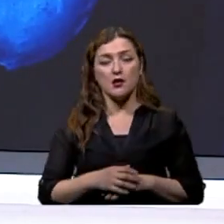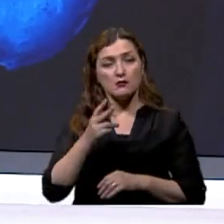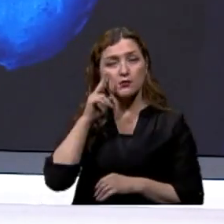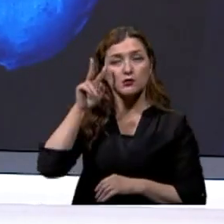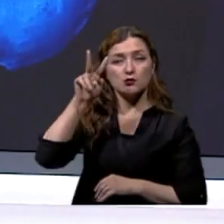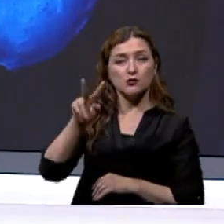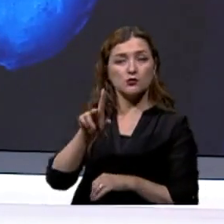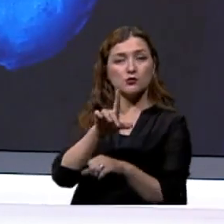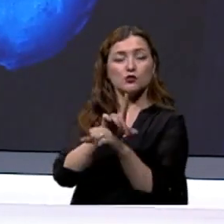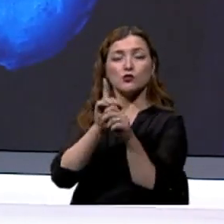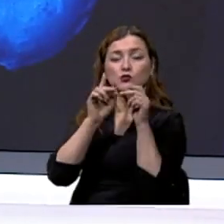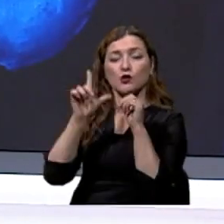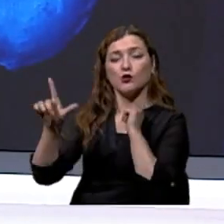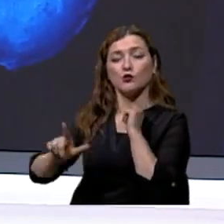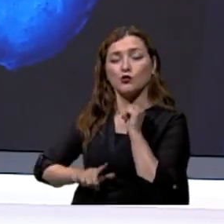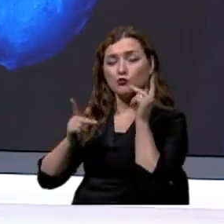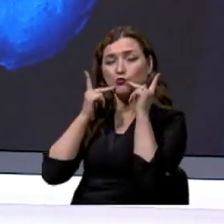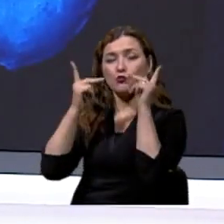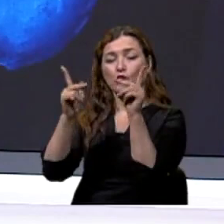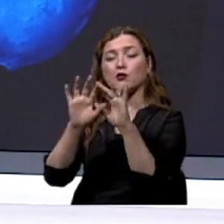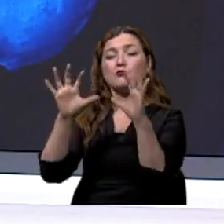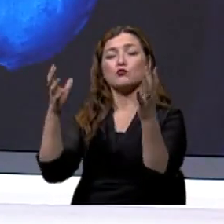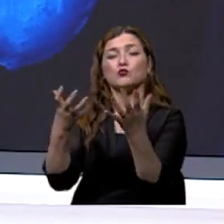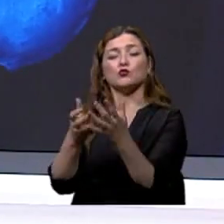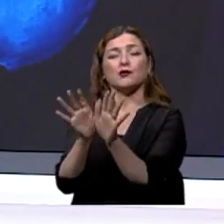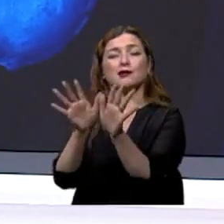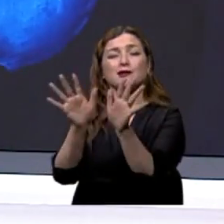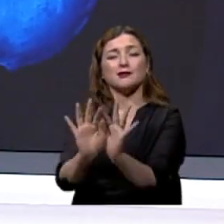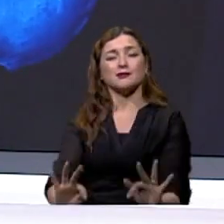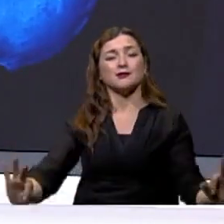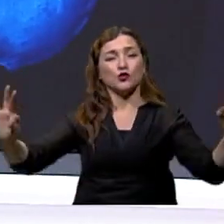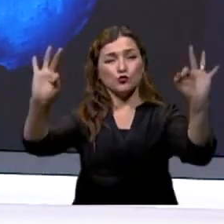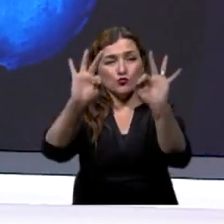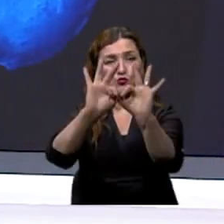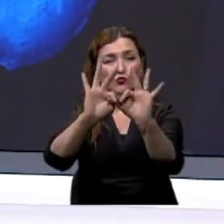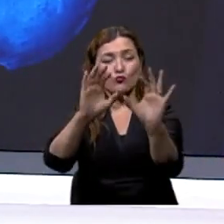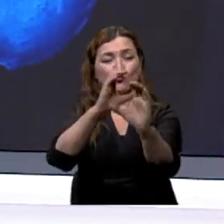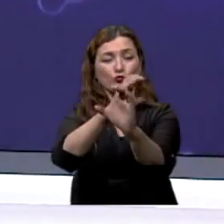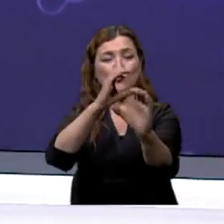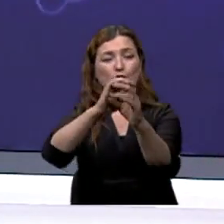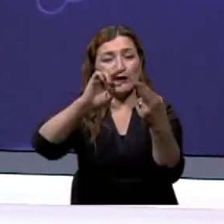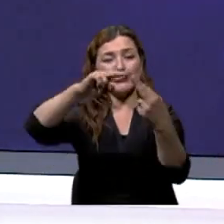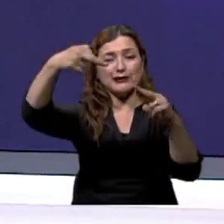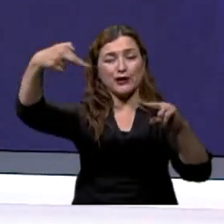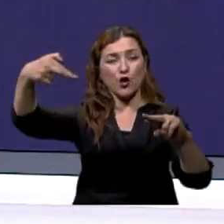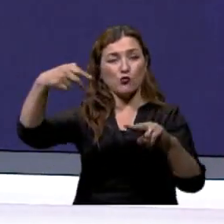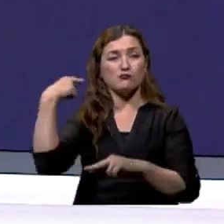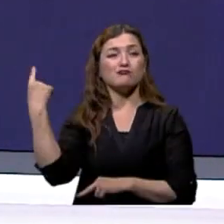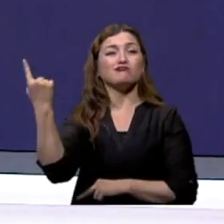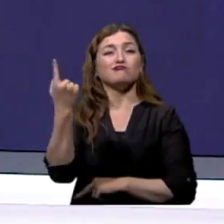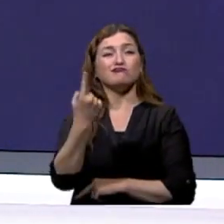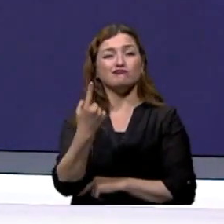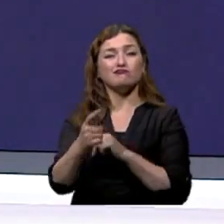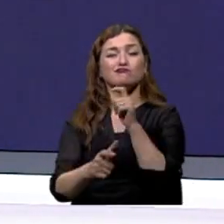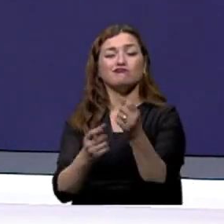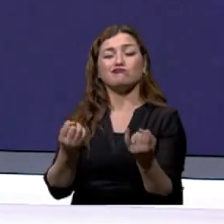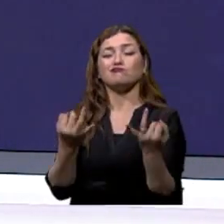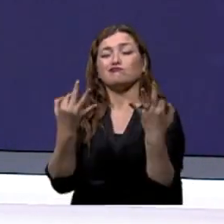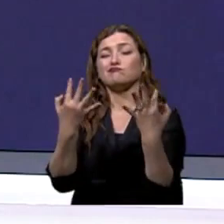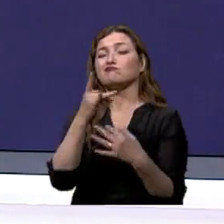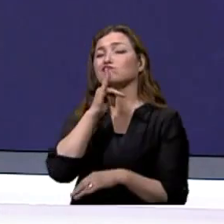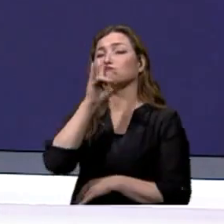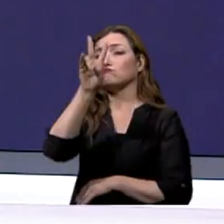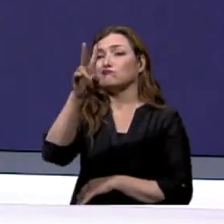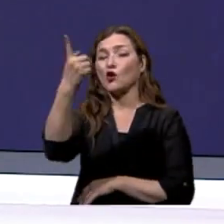la salud pública y global son extremadamente importantes. Se estima en la región que más o menos 2 millones de personas en los